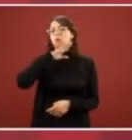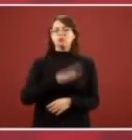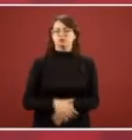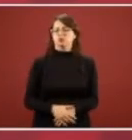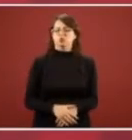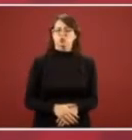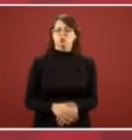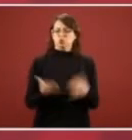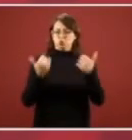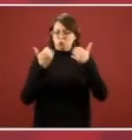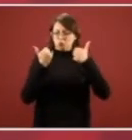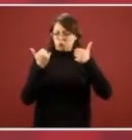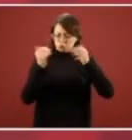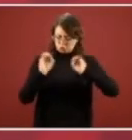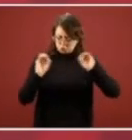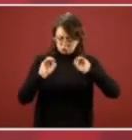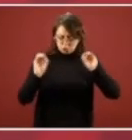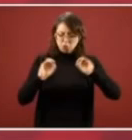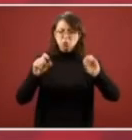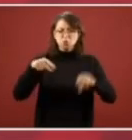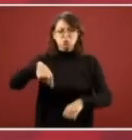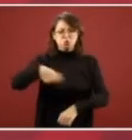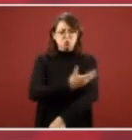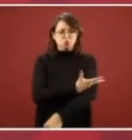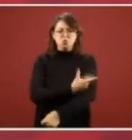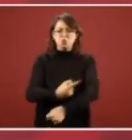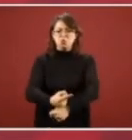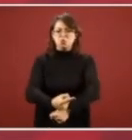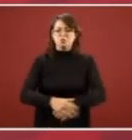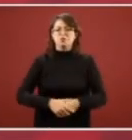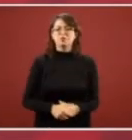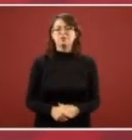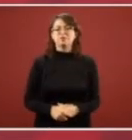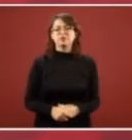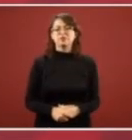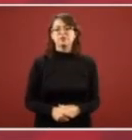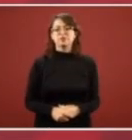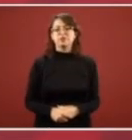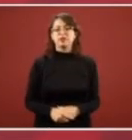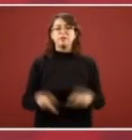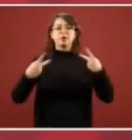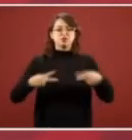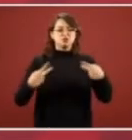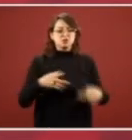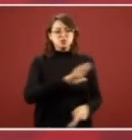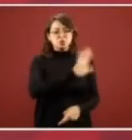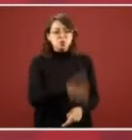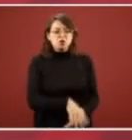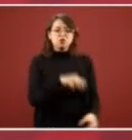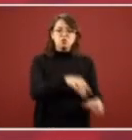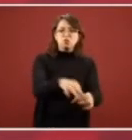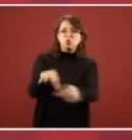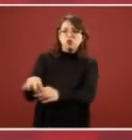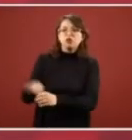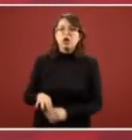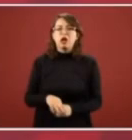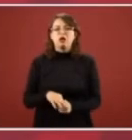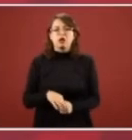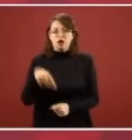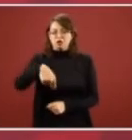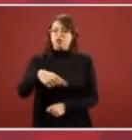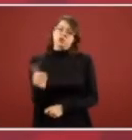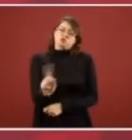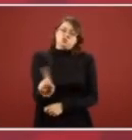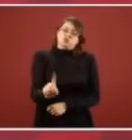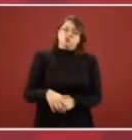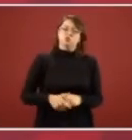Nada de eso había. No, none of that existed. Tampoco votaban los muertos. And neither did the dead vote. Todo